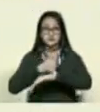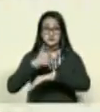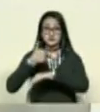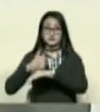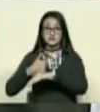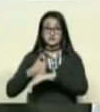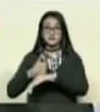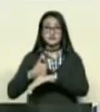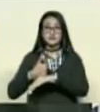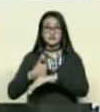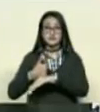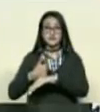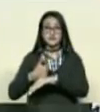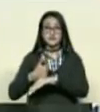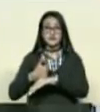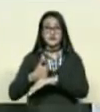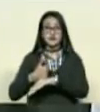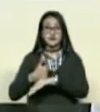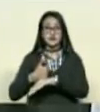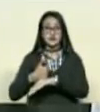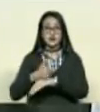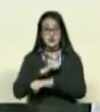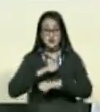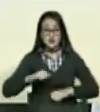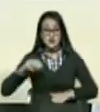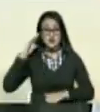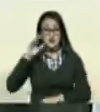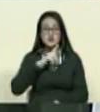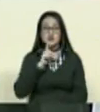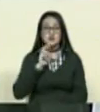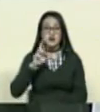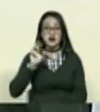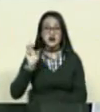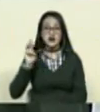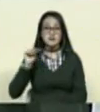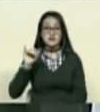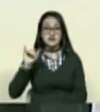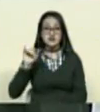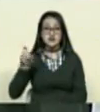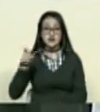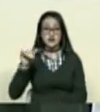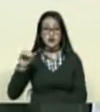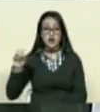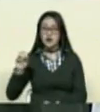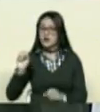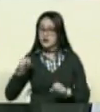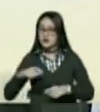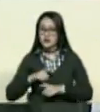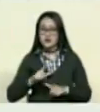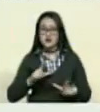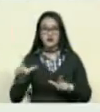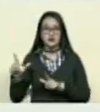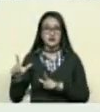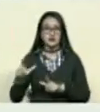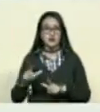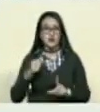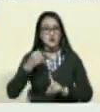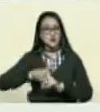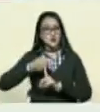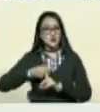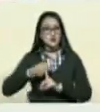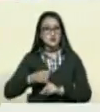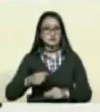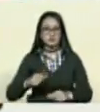estratégico operacional de la Fuerza Armada Nacional Bolivariana, Remigio Ceballos, ya listo para el combate. ¿No?